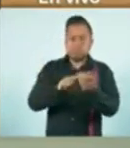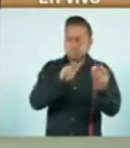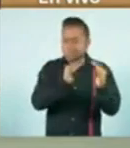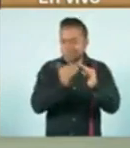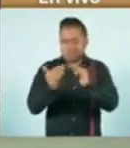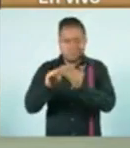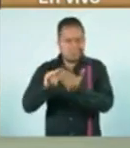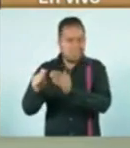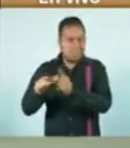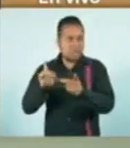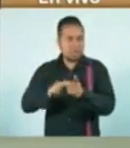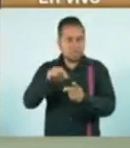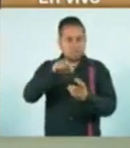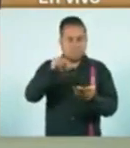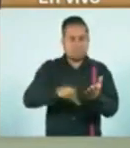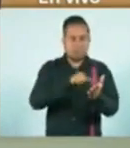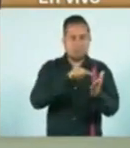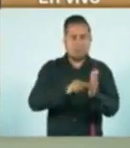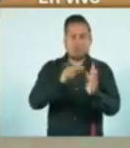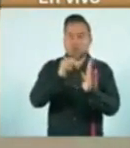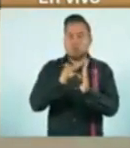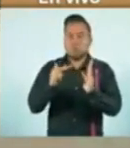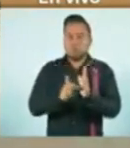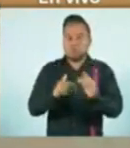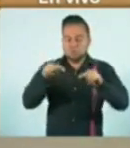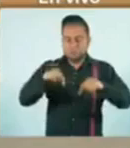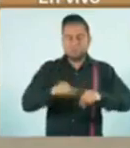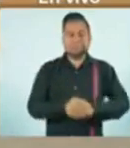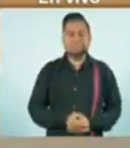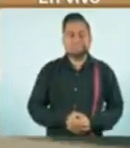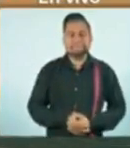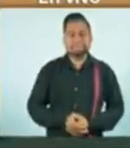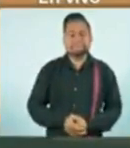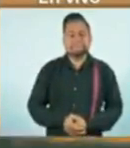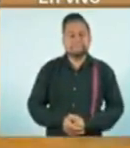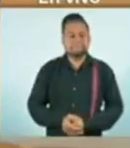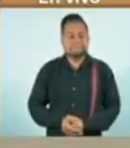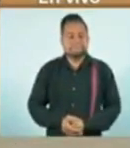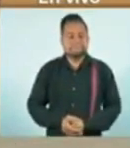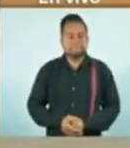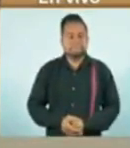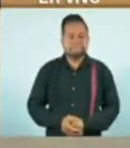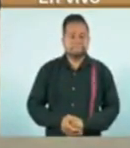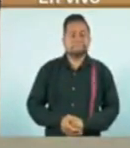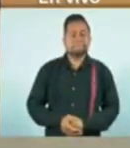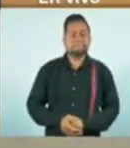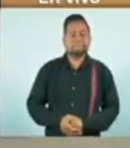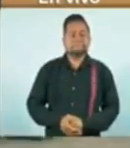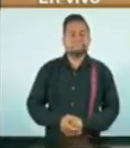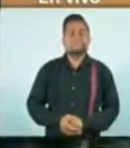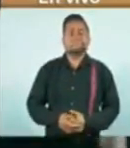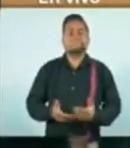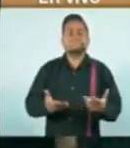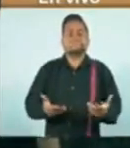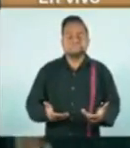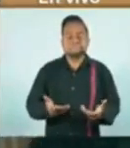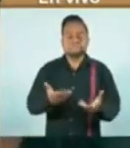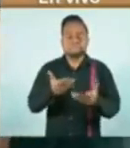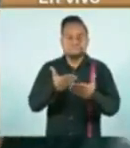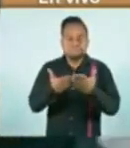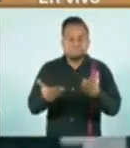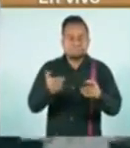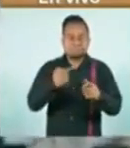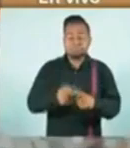irregulares aquí en Santa María Huatulco. Sin duda alguna, después de la administración de